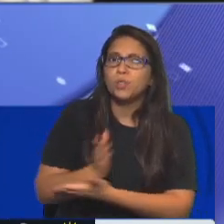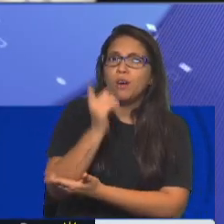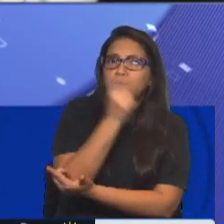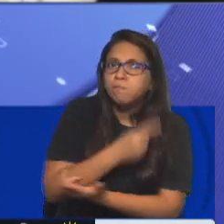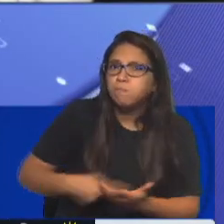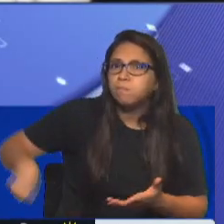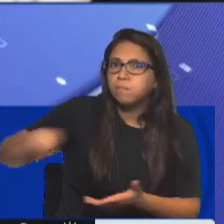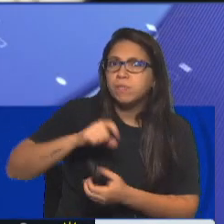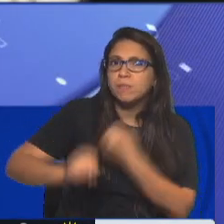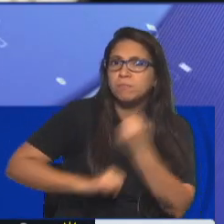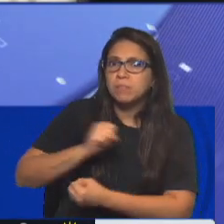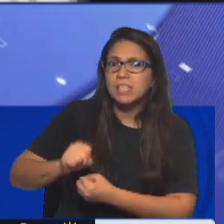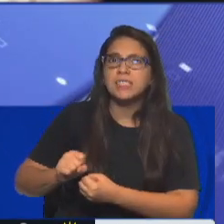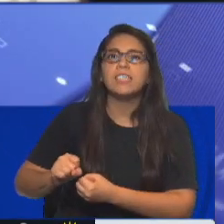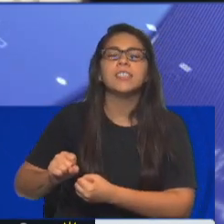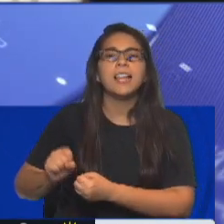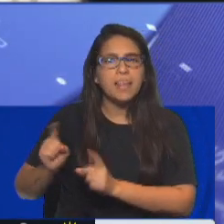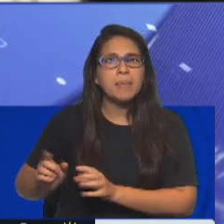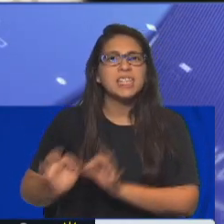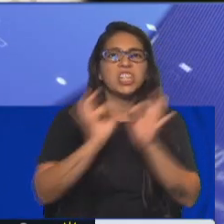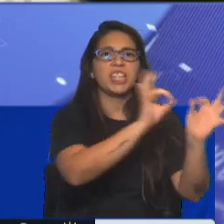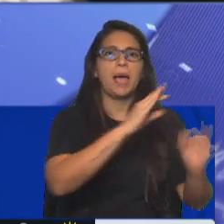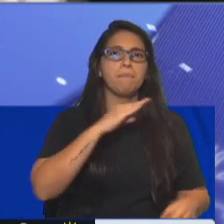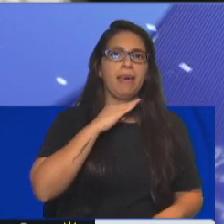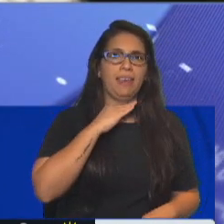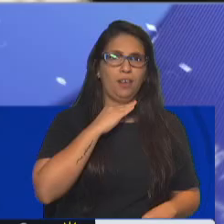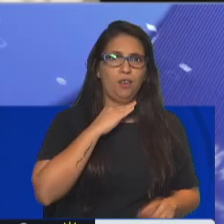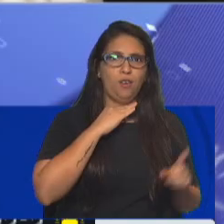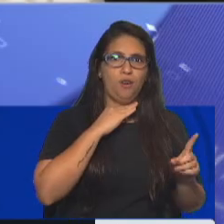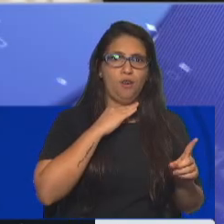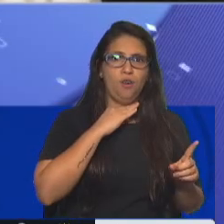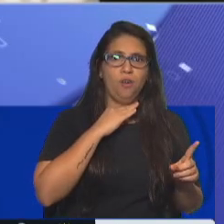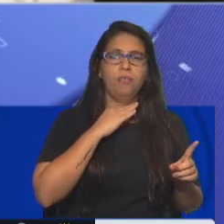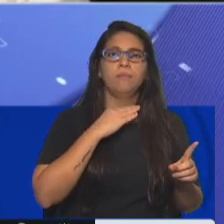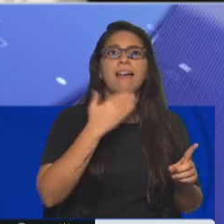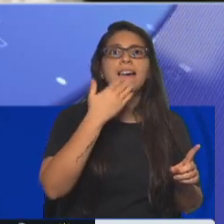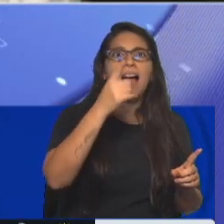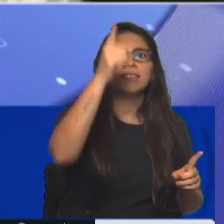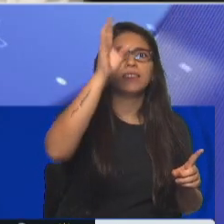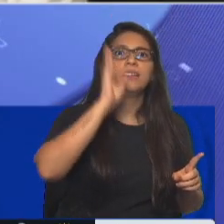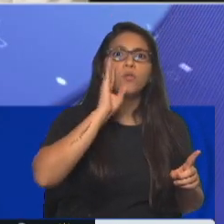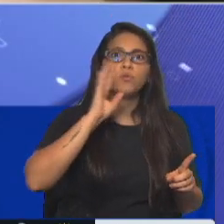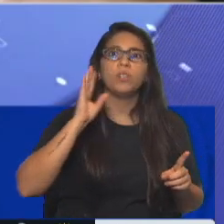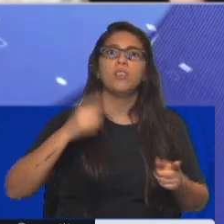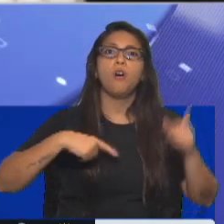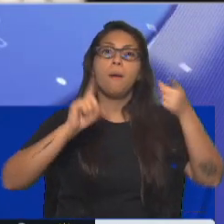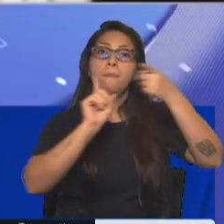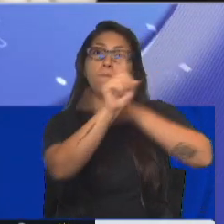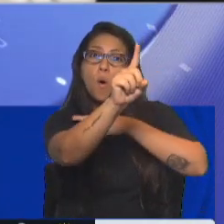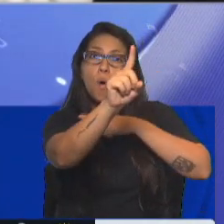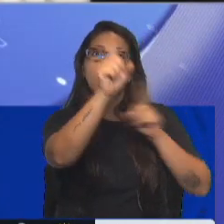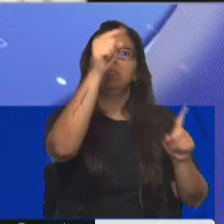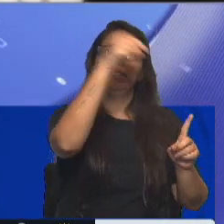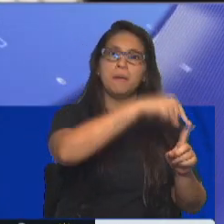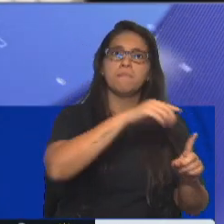que atraviesa México, pensando en que en estos últimos años, consecuencia justamente de que estas medidas arancelarias no